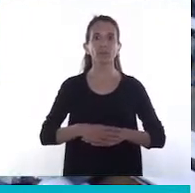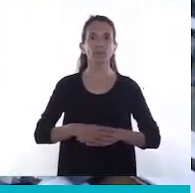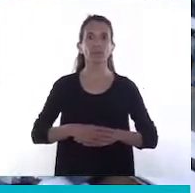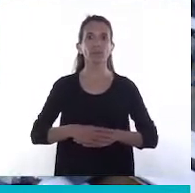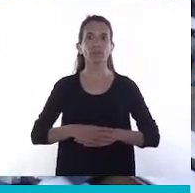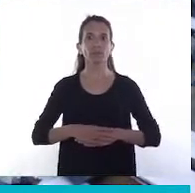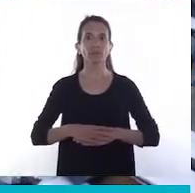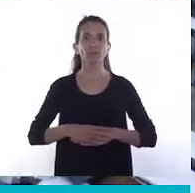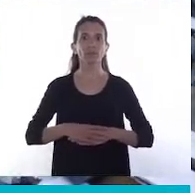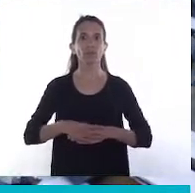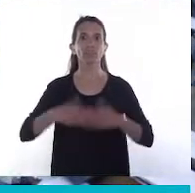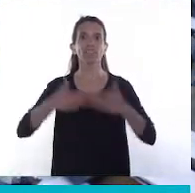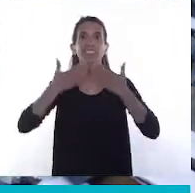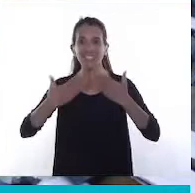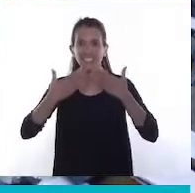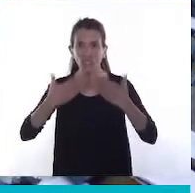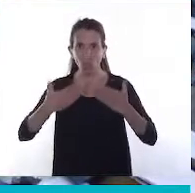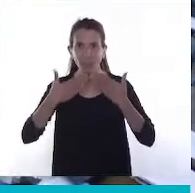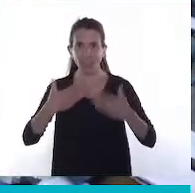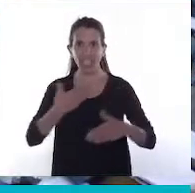sí señor presidente